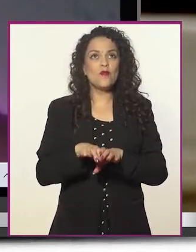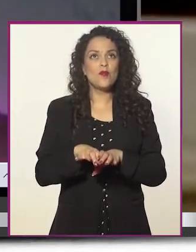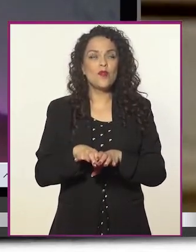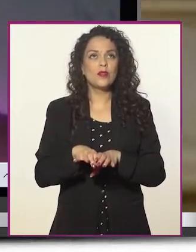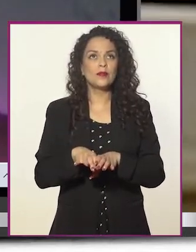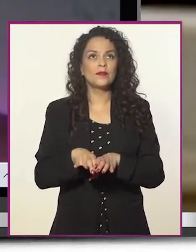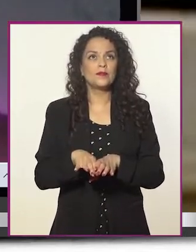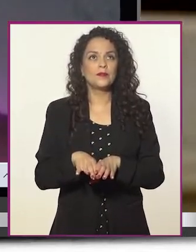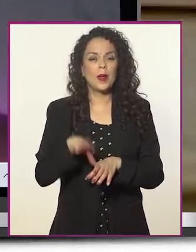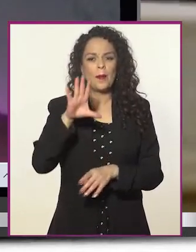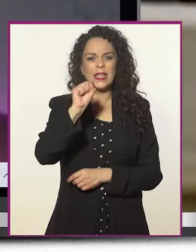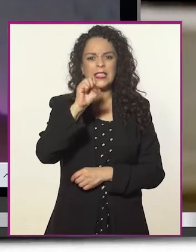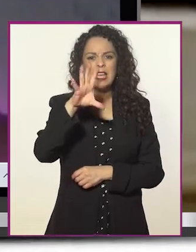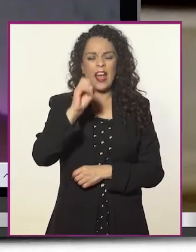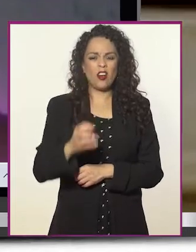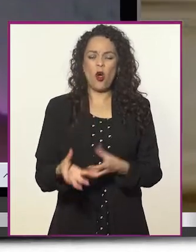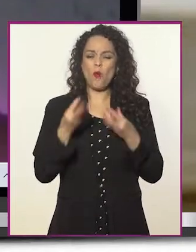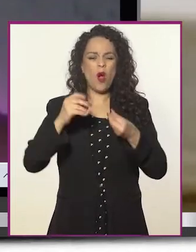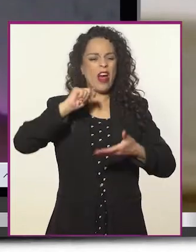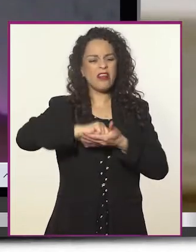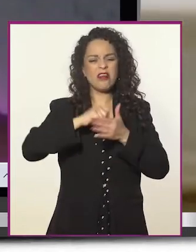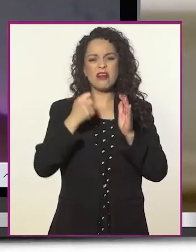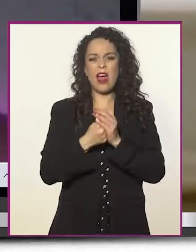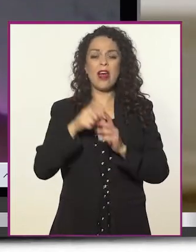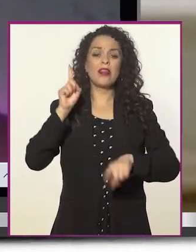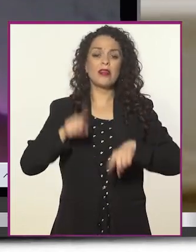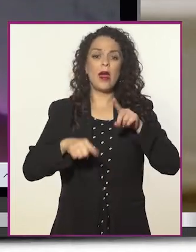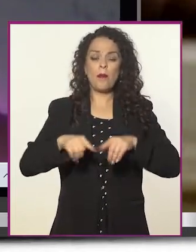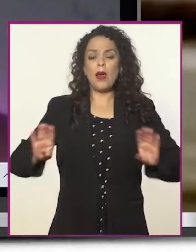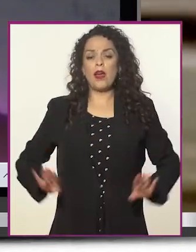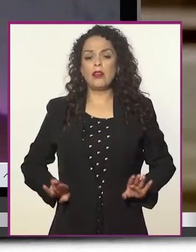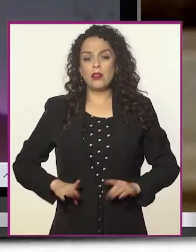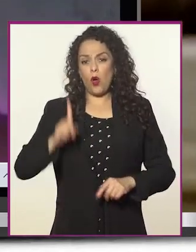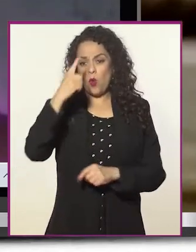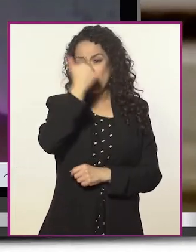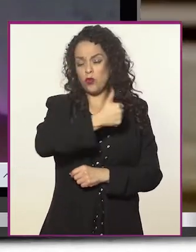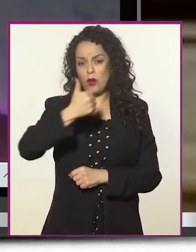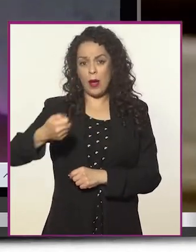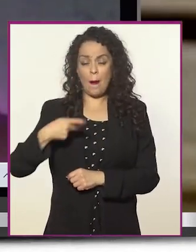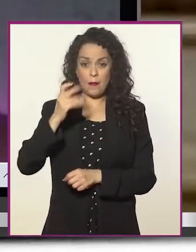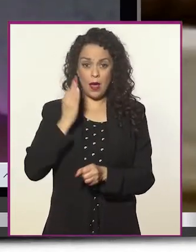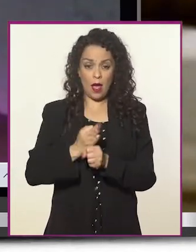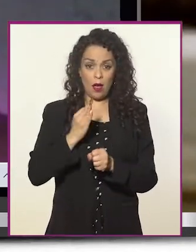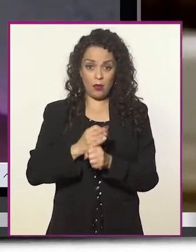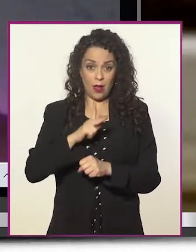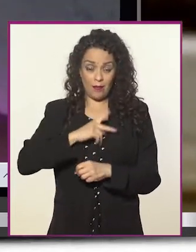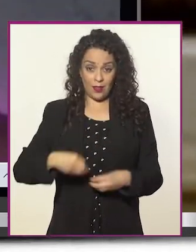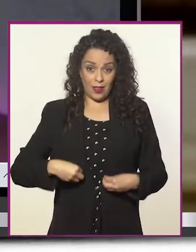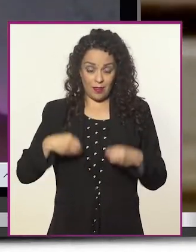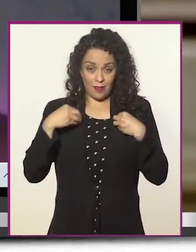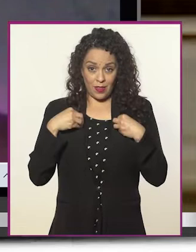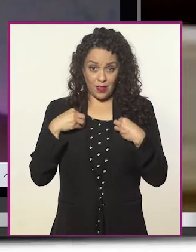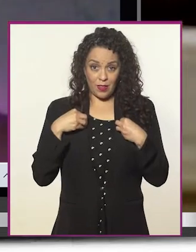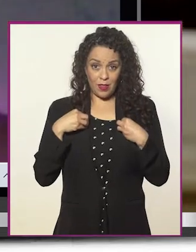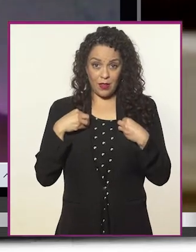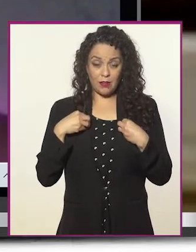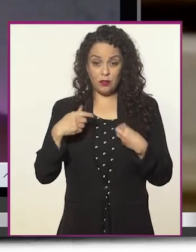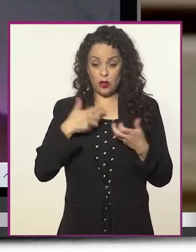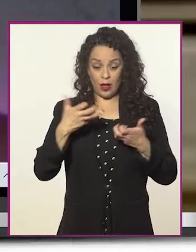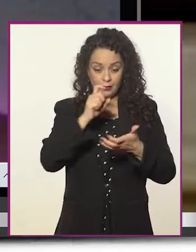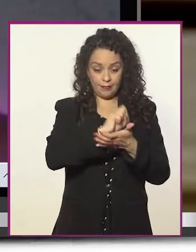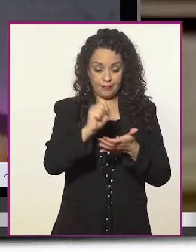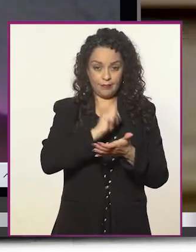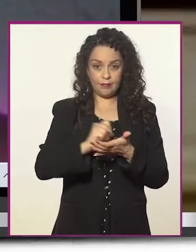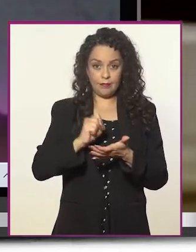tanto seco y técnico, depende del estilo de cada quien, pero bueno, en este momento de mi vida, mis